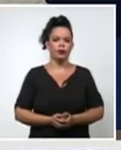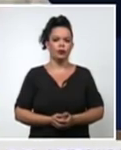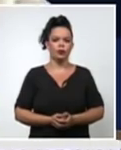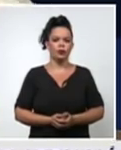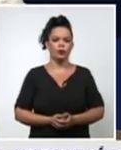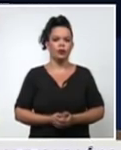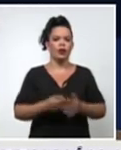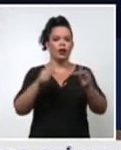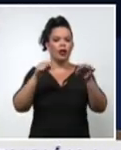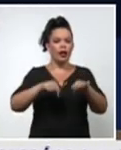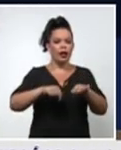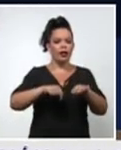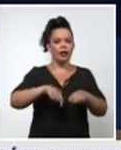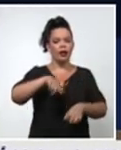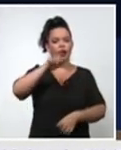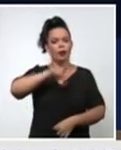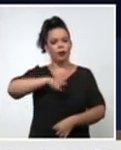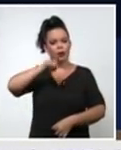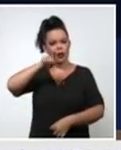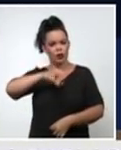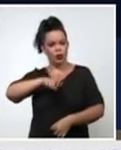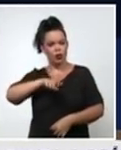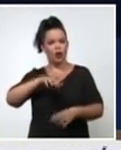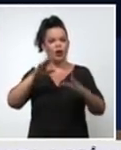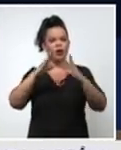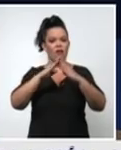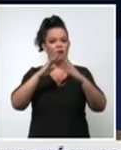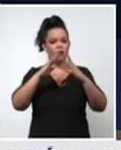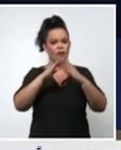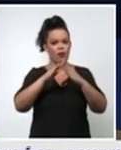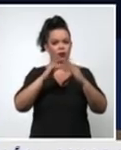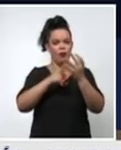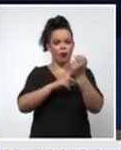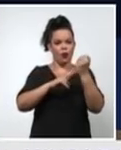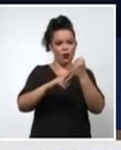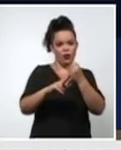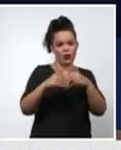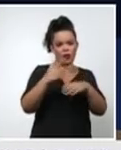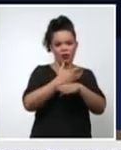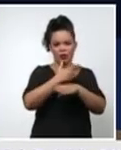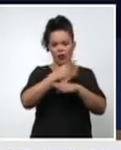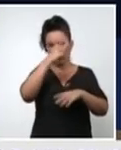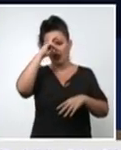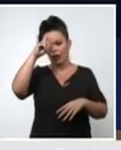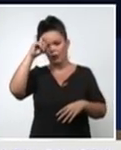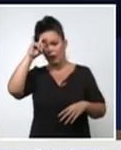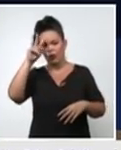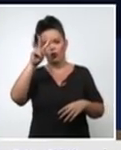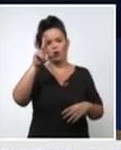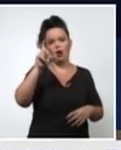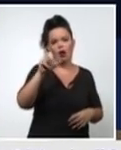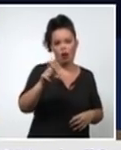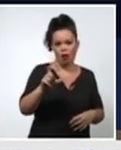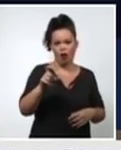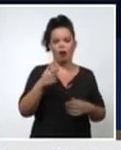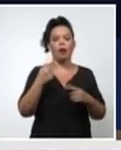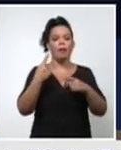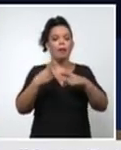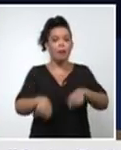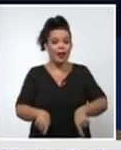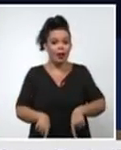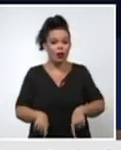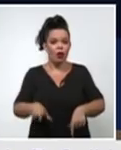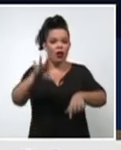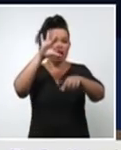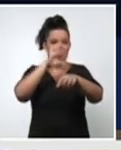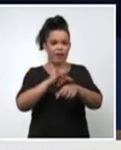han llegado a Cuba ya infectados, no han estado en contacto con su provincia, no tienen que ver